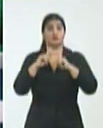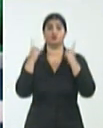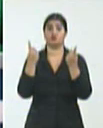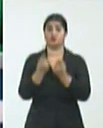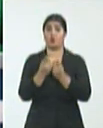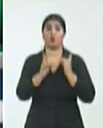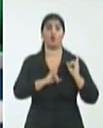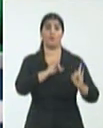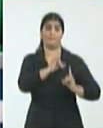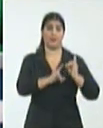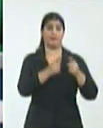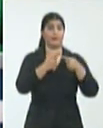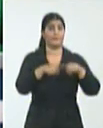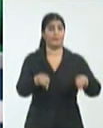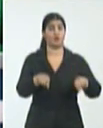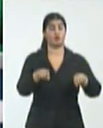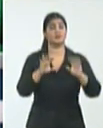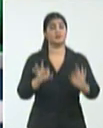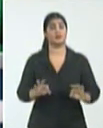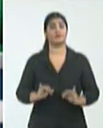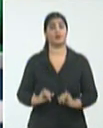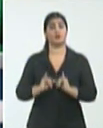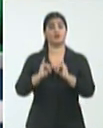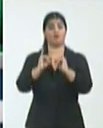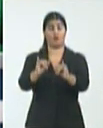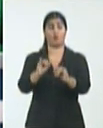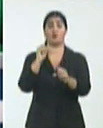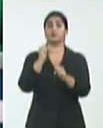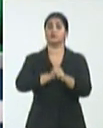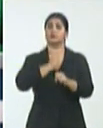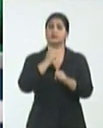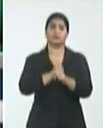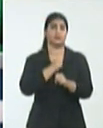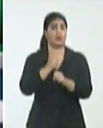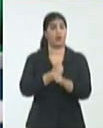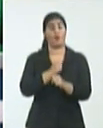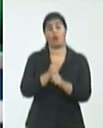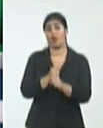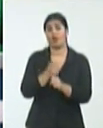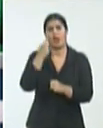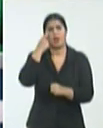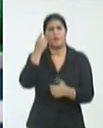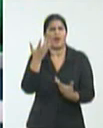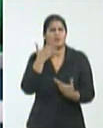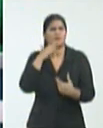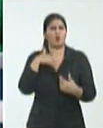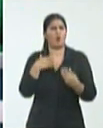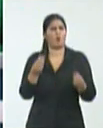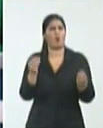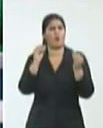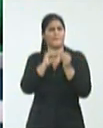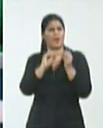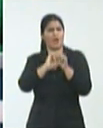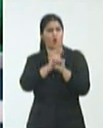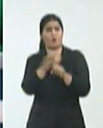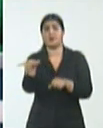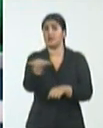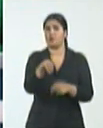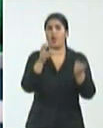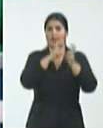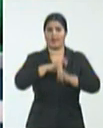reitero, no se conoce o se trabaja para identificar las posibles secuelas que pueden quedar